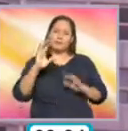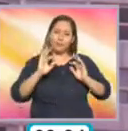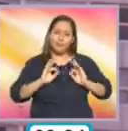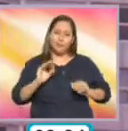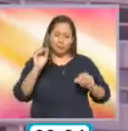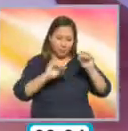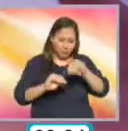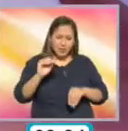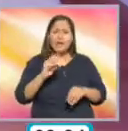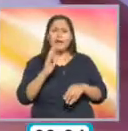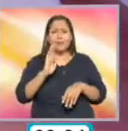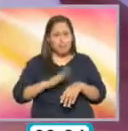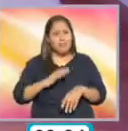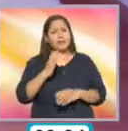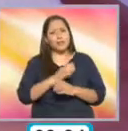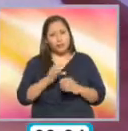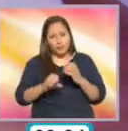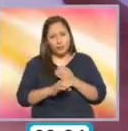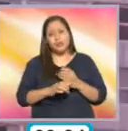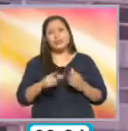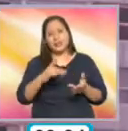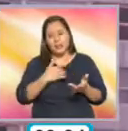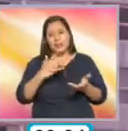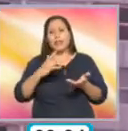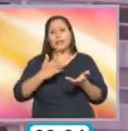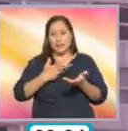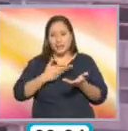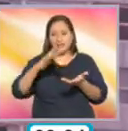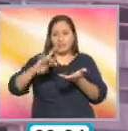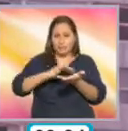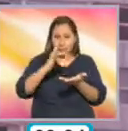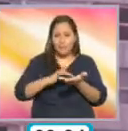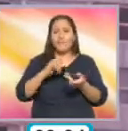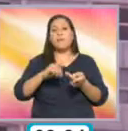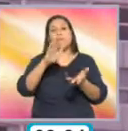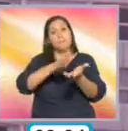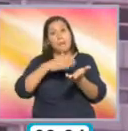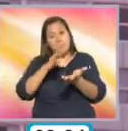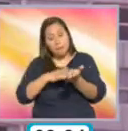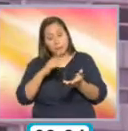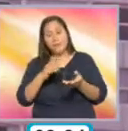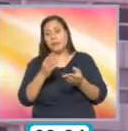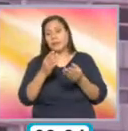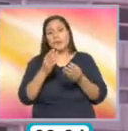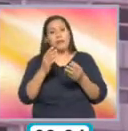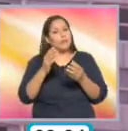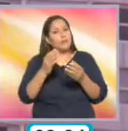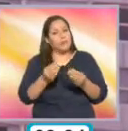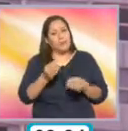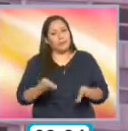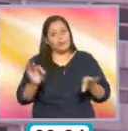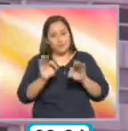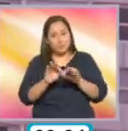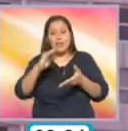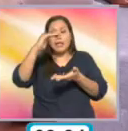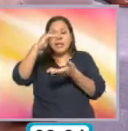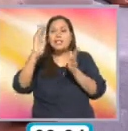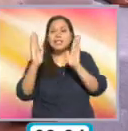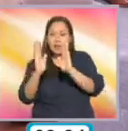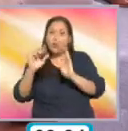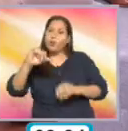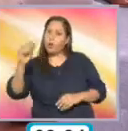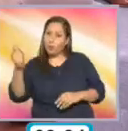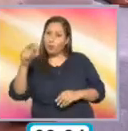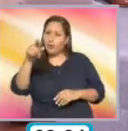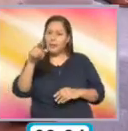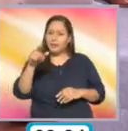mucho más cantidad de cosas que generalmente ahí traen la laptop, los documentos, cosas como muy importantes. Y en chiquito, entonces lo que traen